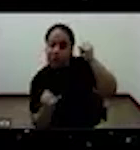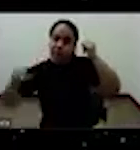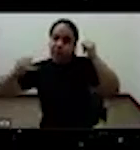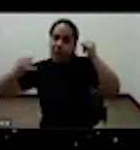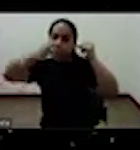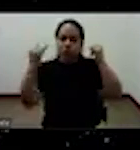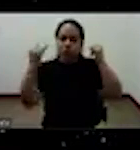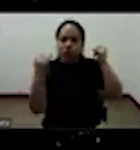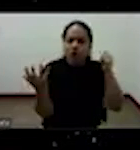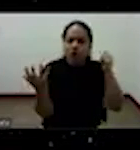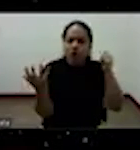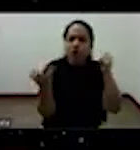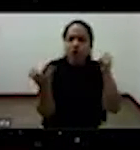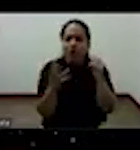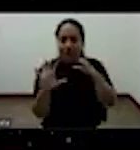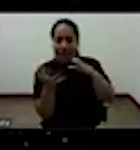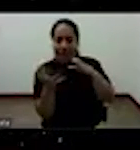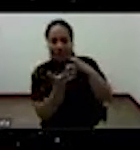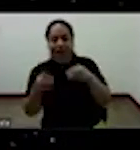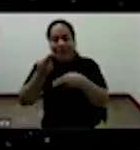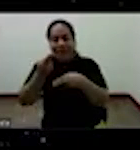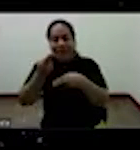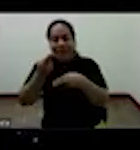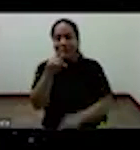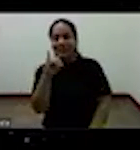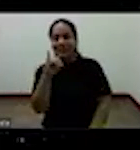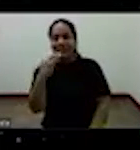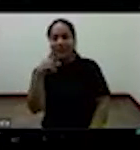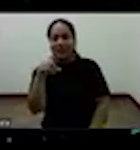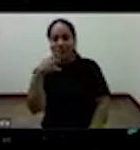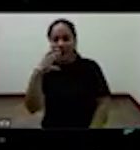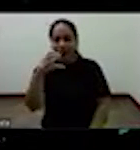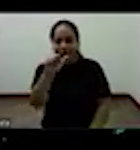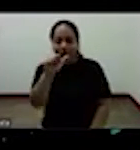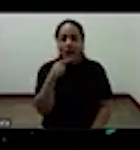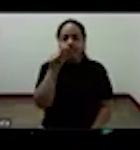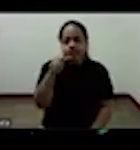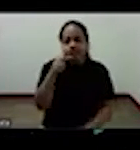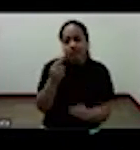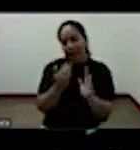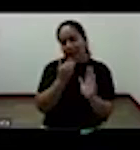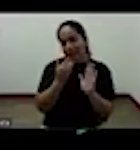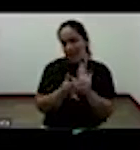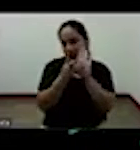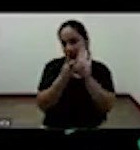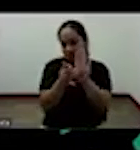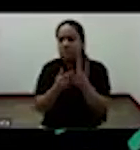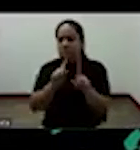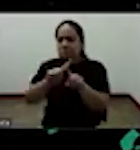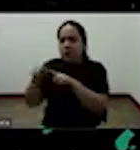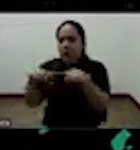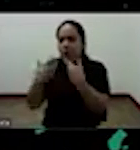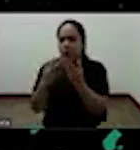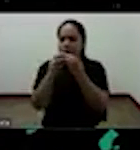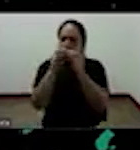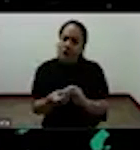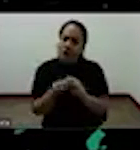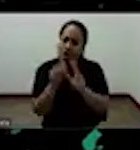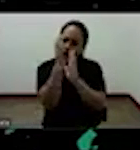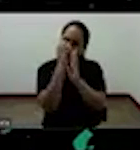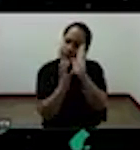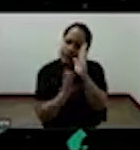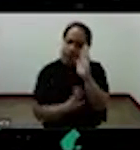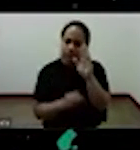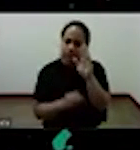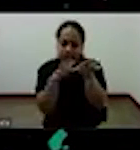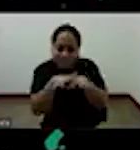lago Titicaca y el Salar de Uyuni, para poner un ejemplo de ciertas geografías y ciertos